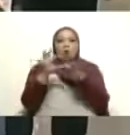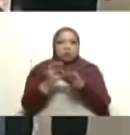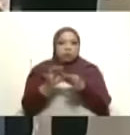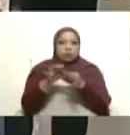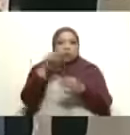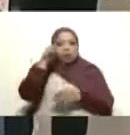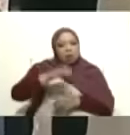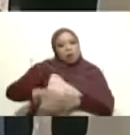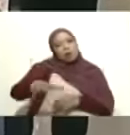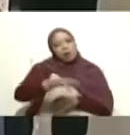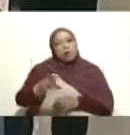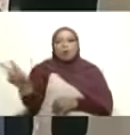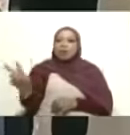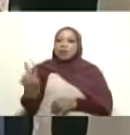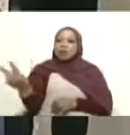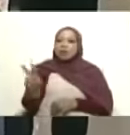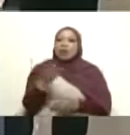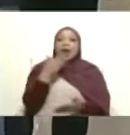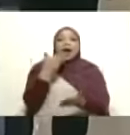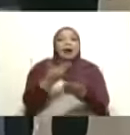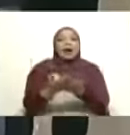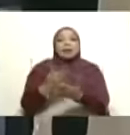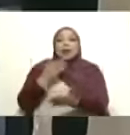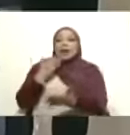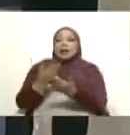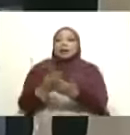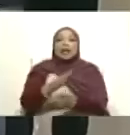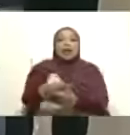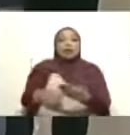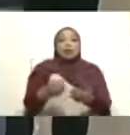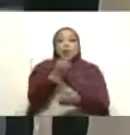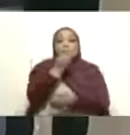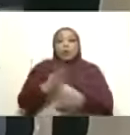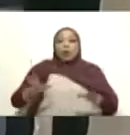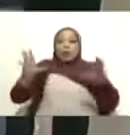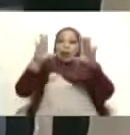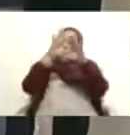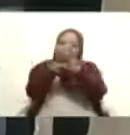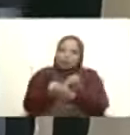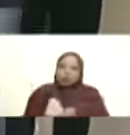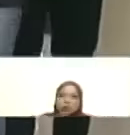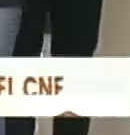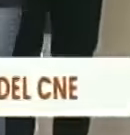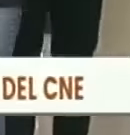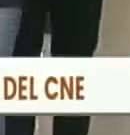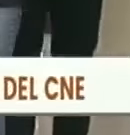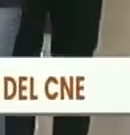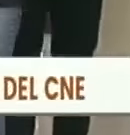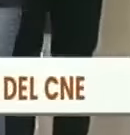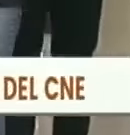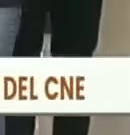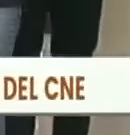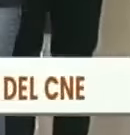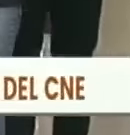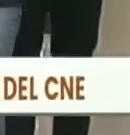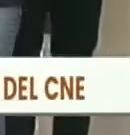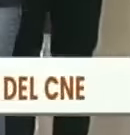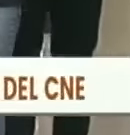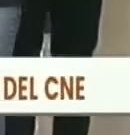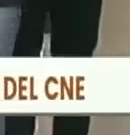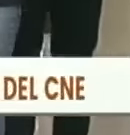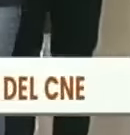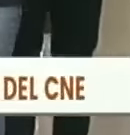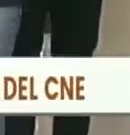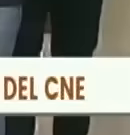del pueblo venezolano. Muchas gracias a todos. Buenas noches. Bien, acabamos de escuchar las declaraciones del presidente del Consejo Nacional Electoral,